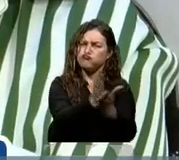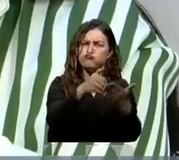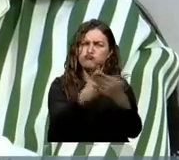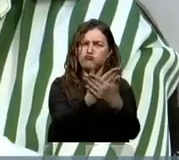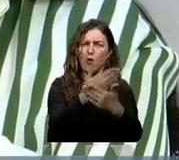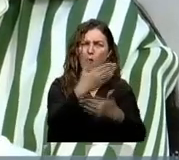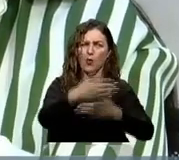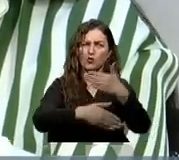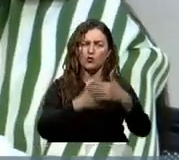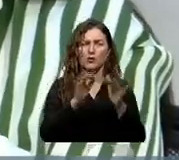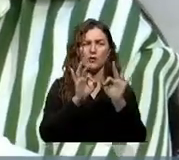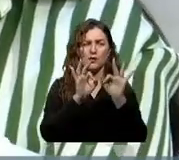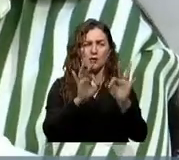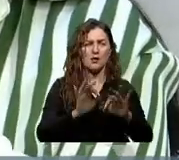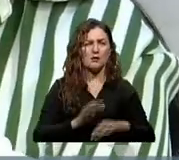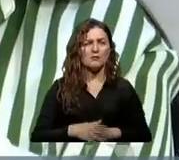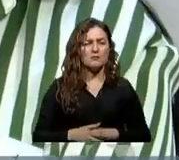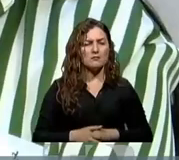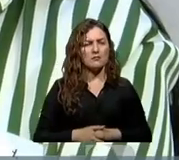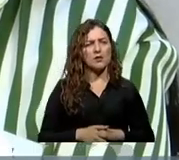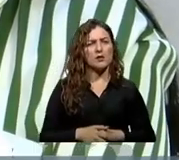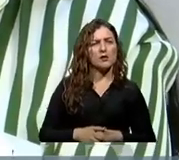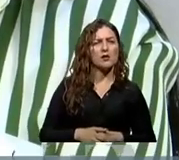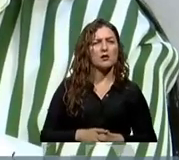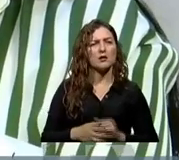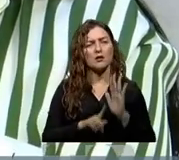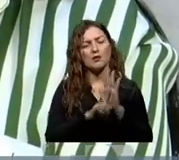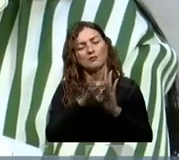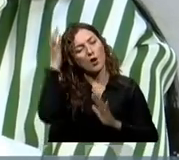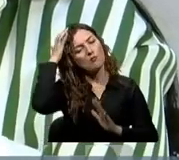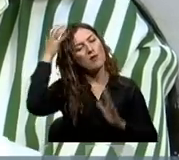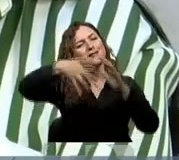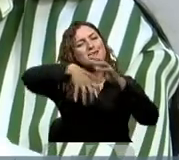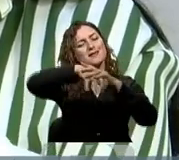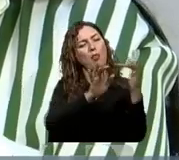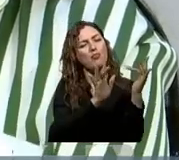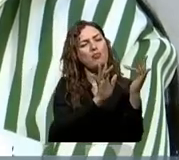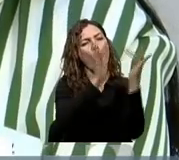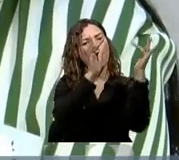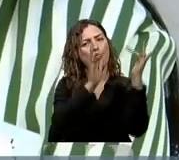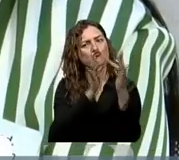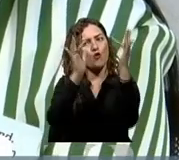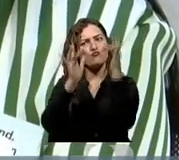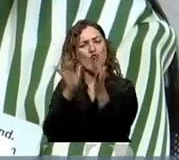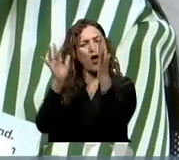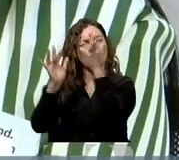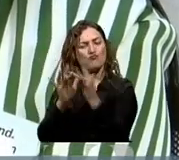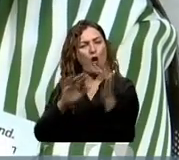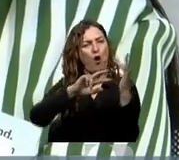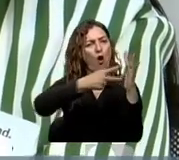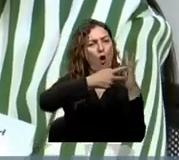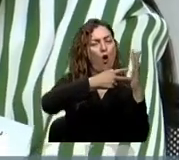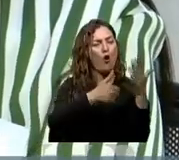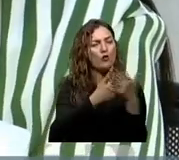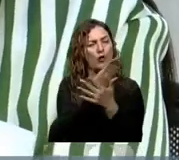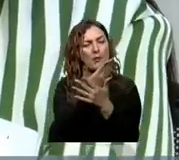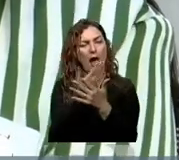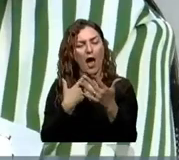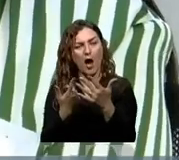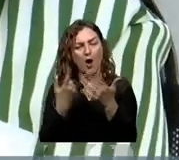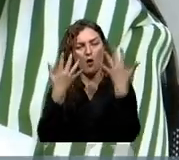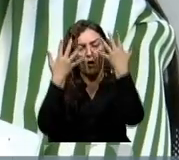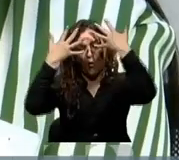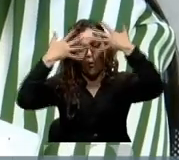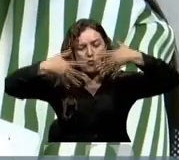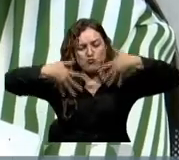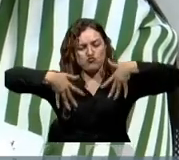desarrollan todas las conexiones neuronales, las conexiones nerviosas, se desarrollan las conexiones